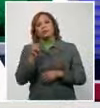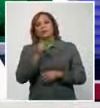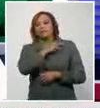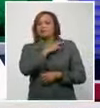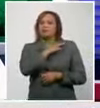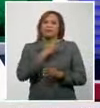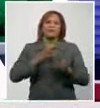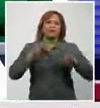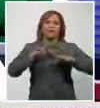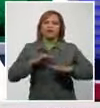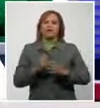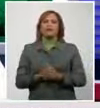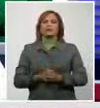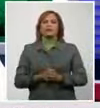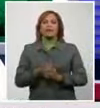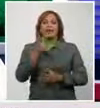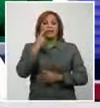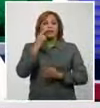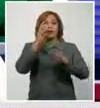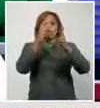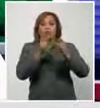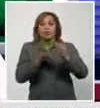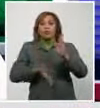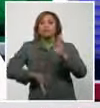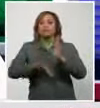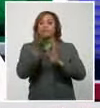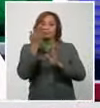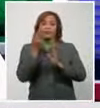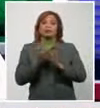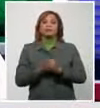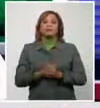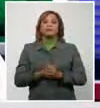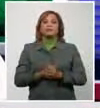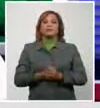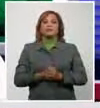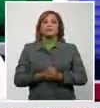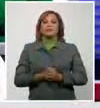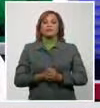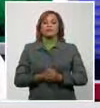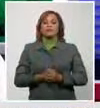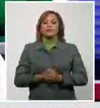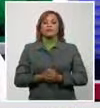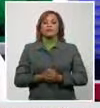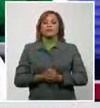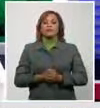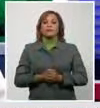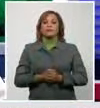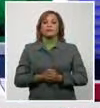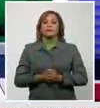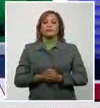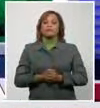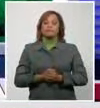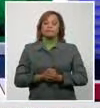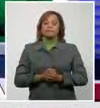que lo dicen los números, relacionado con las violaciones que se han cometido